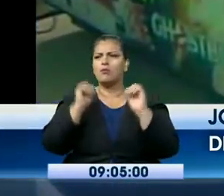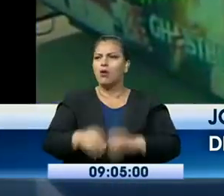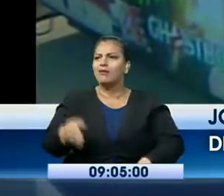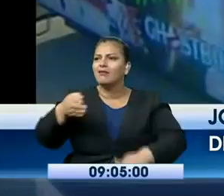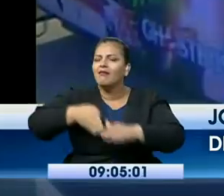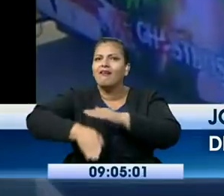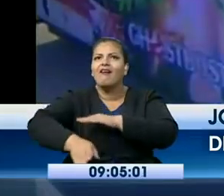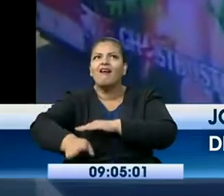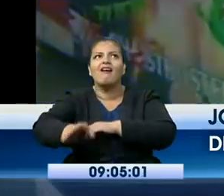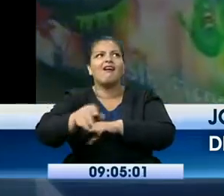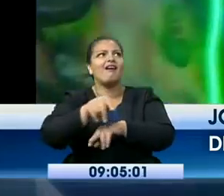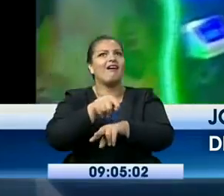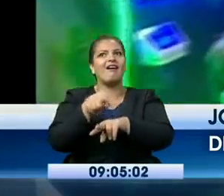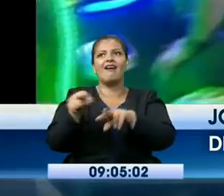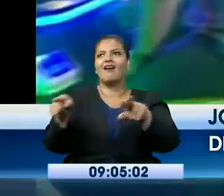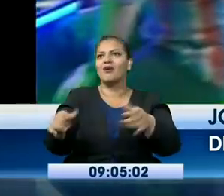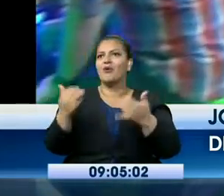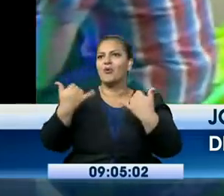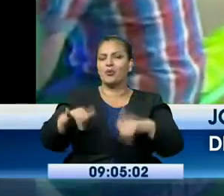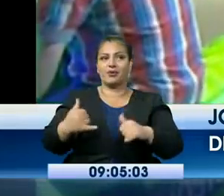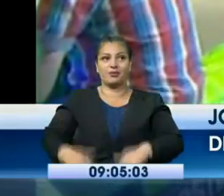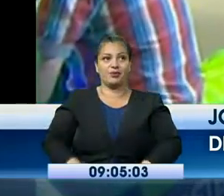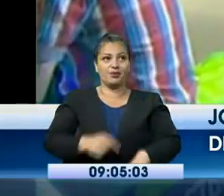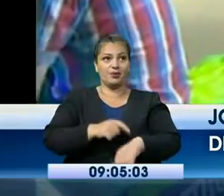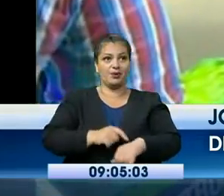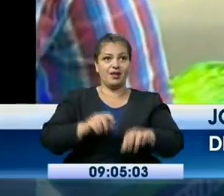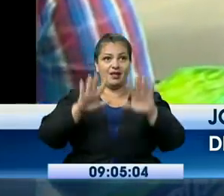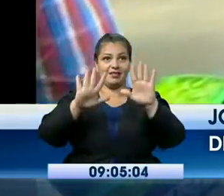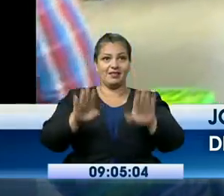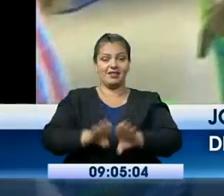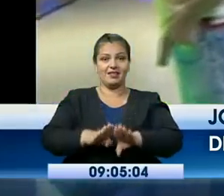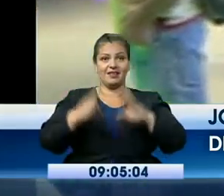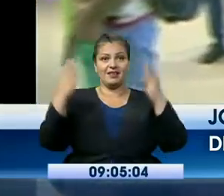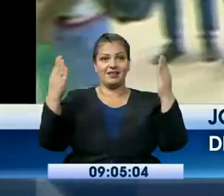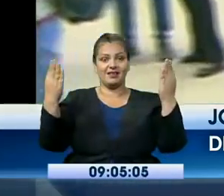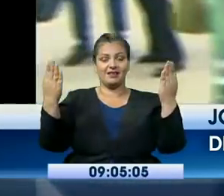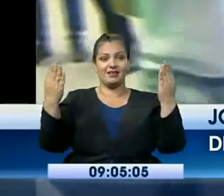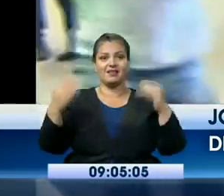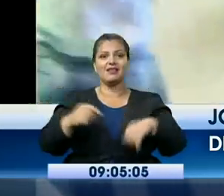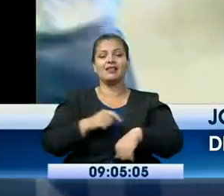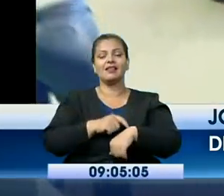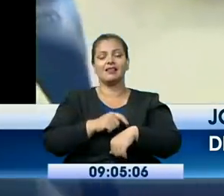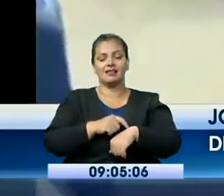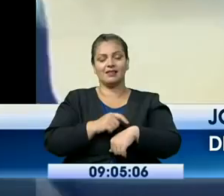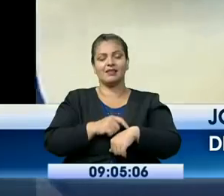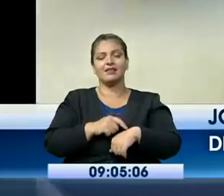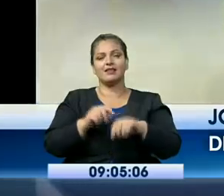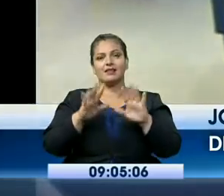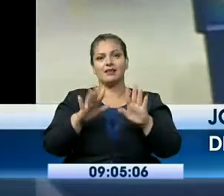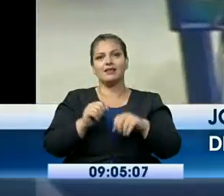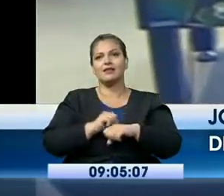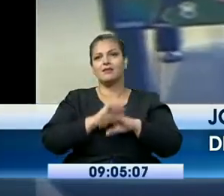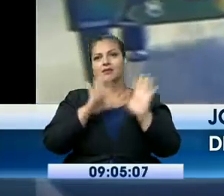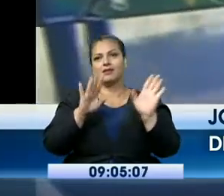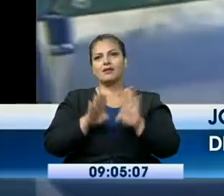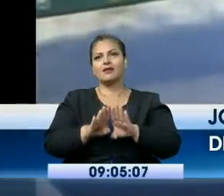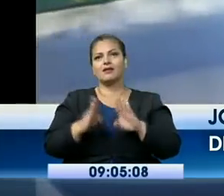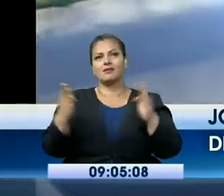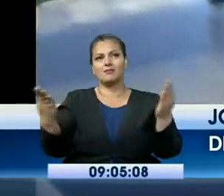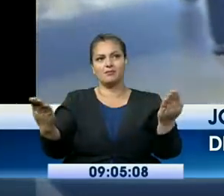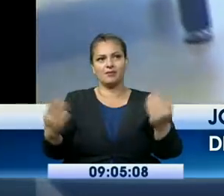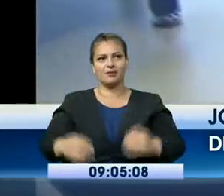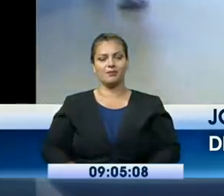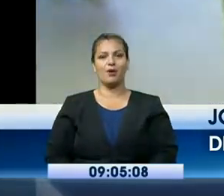venir a partir de las 10 de la mañana de este jueves hora en que será inaugurada esta área